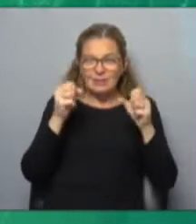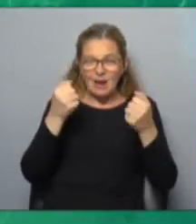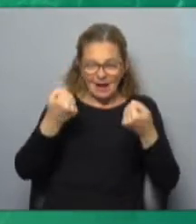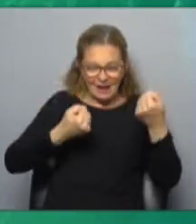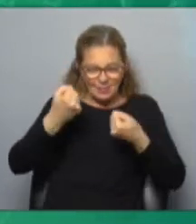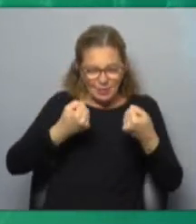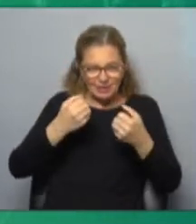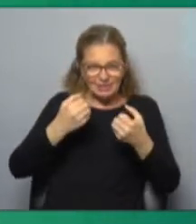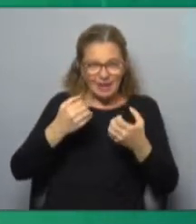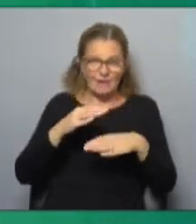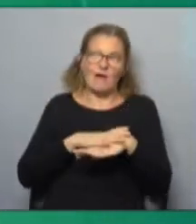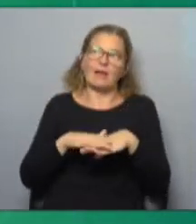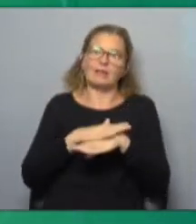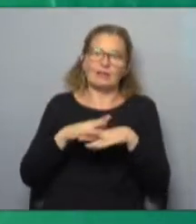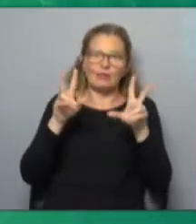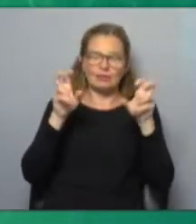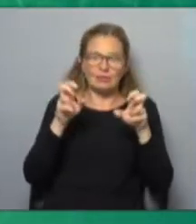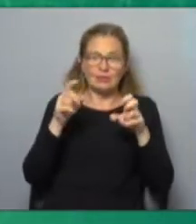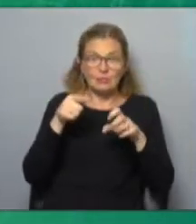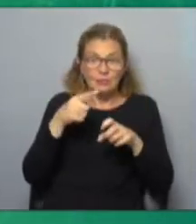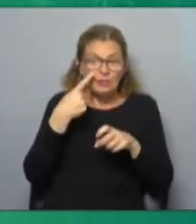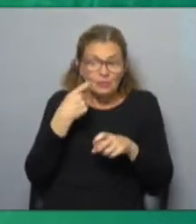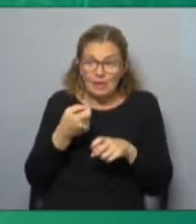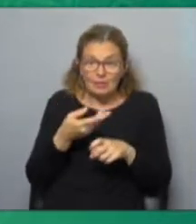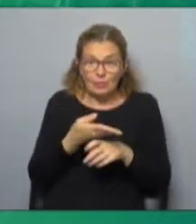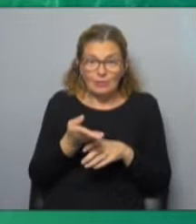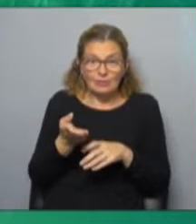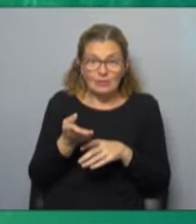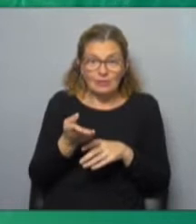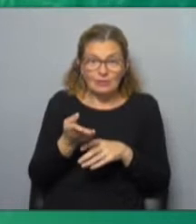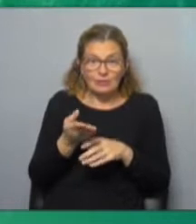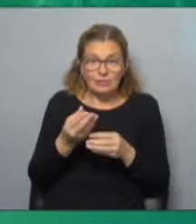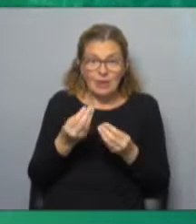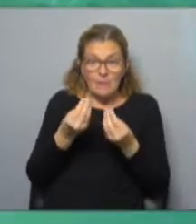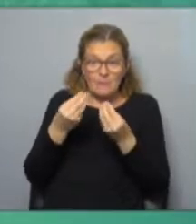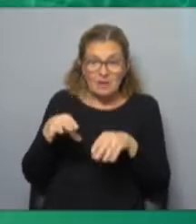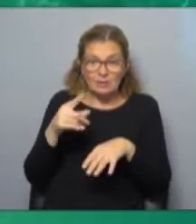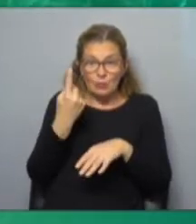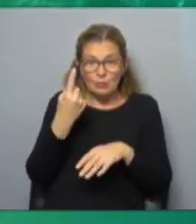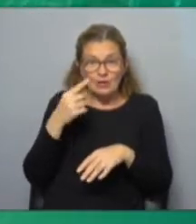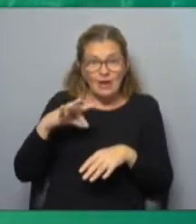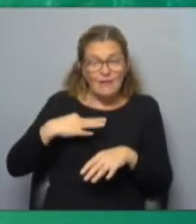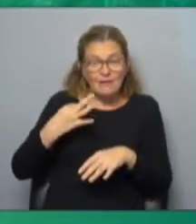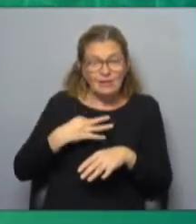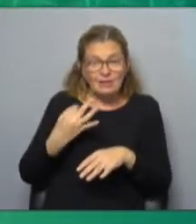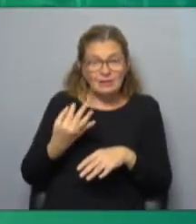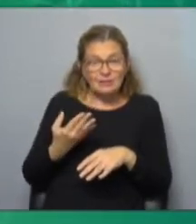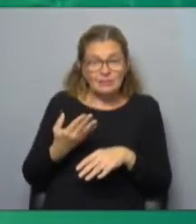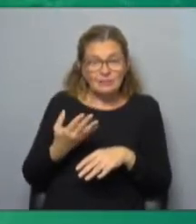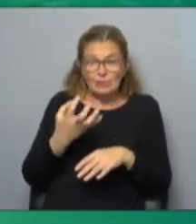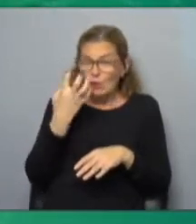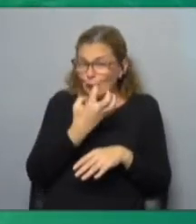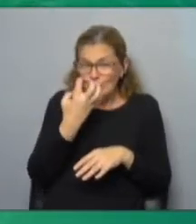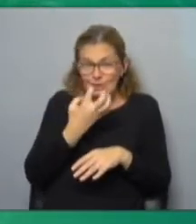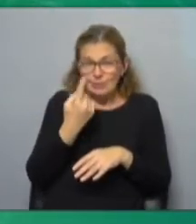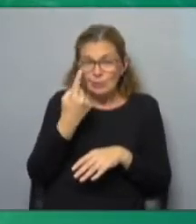parecen básicas y que si se hubieran tenido en cuenta no se hubiera perdido una vida. Nos parece totalmente horrible